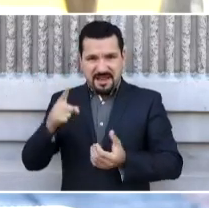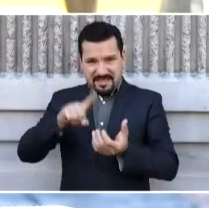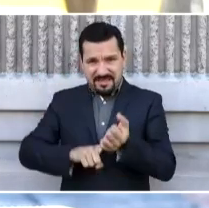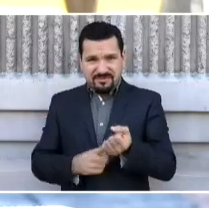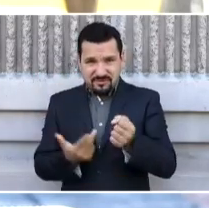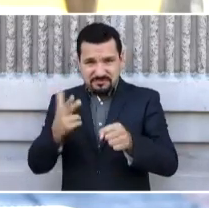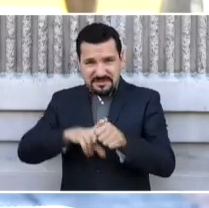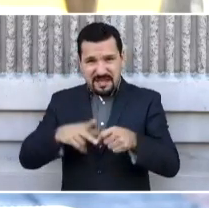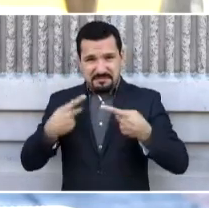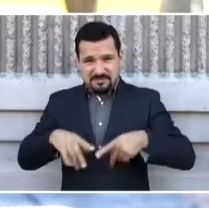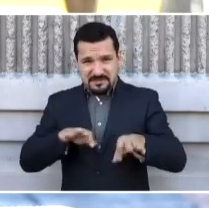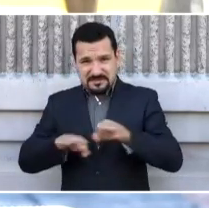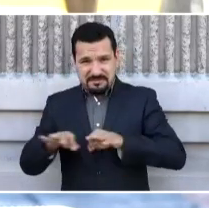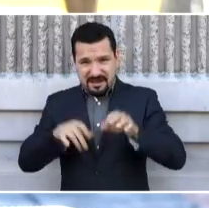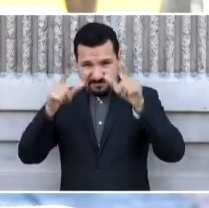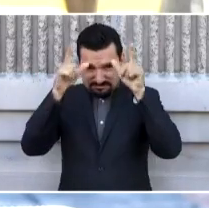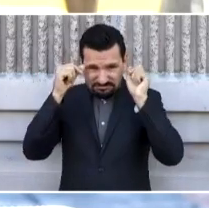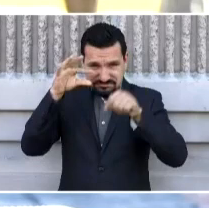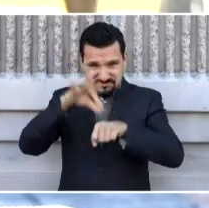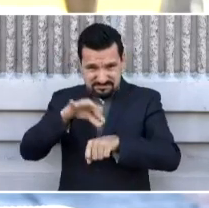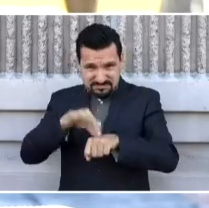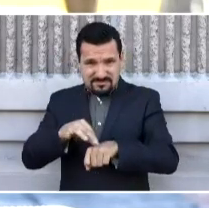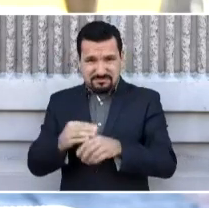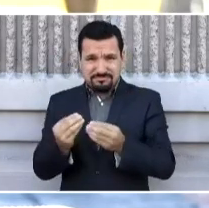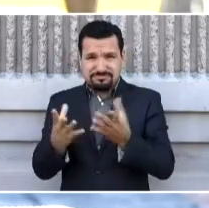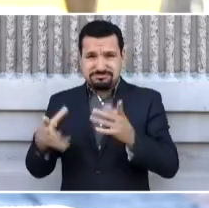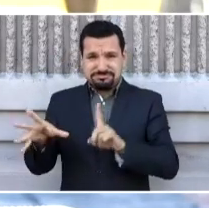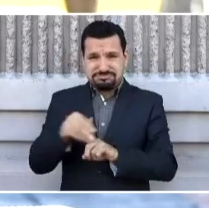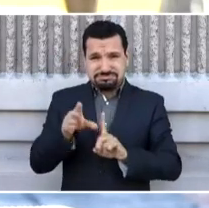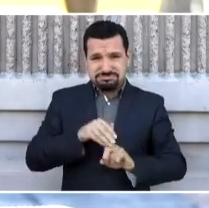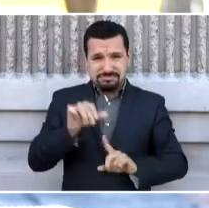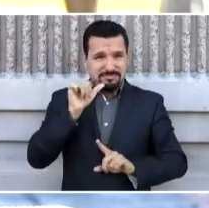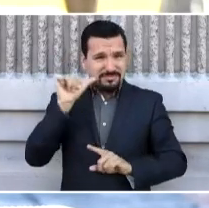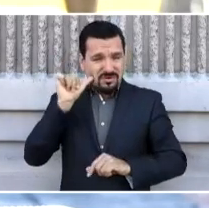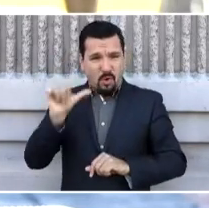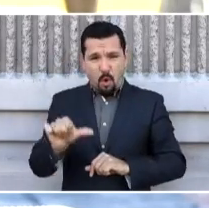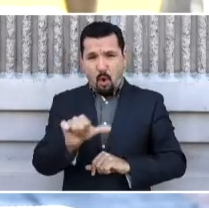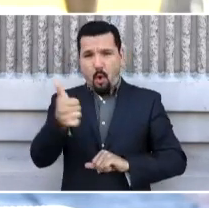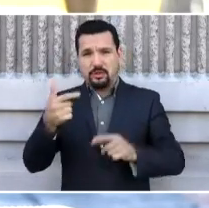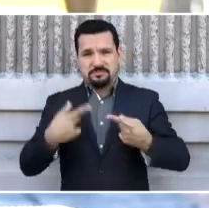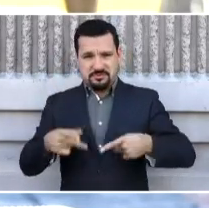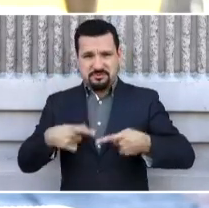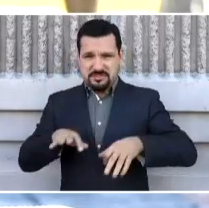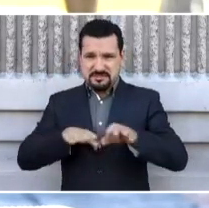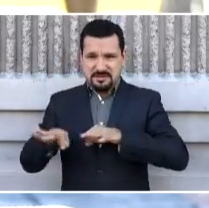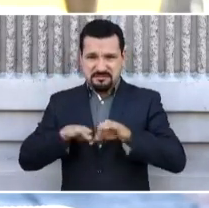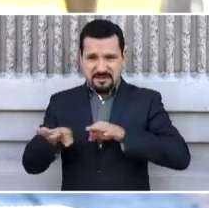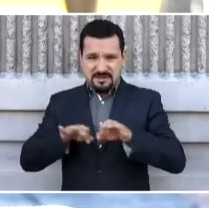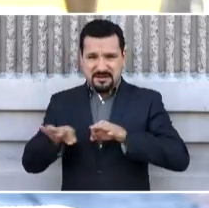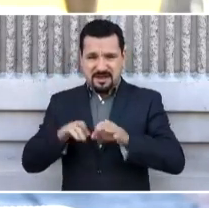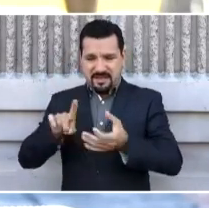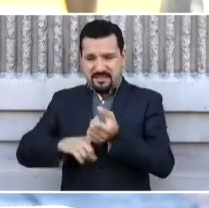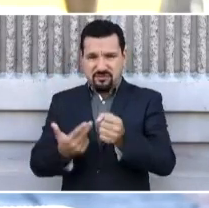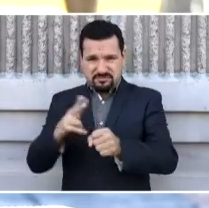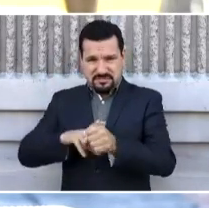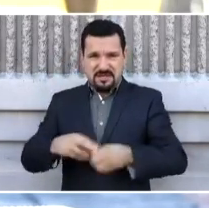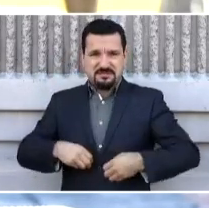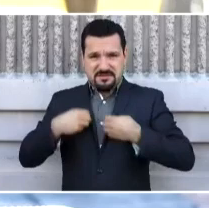ayer se registraron 11 nuevos casos en trabajadores de la salud que viven en